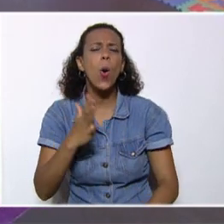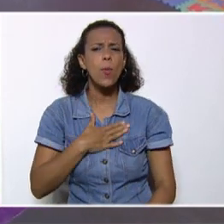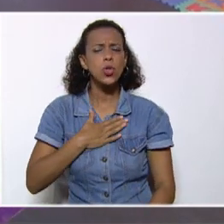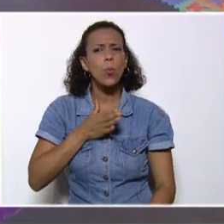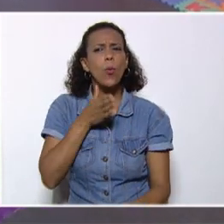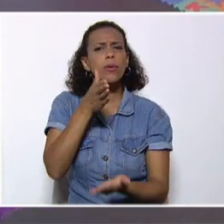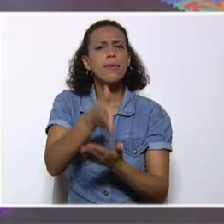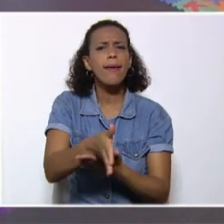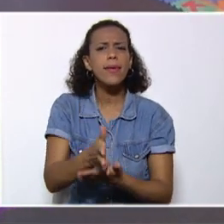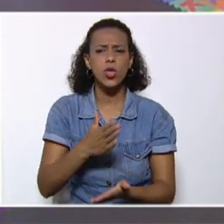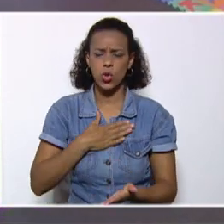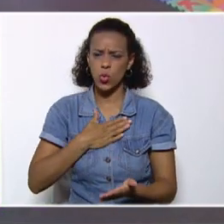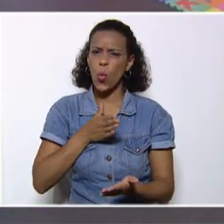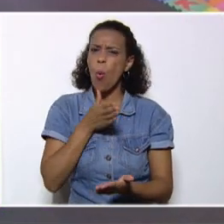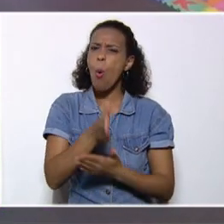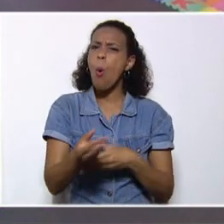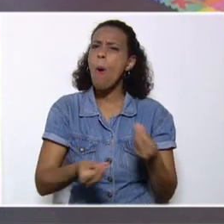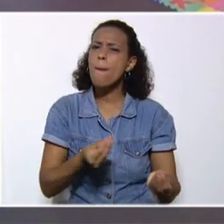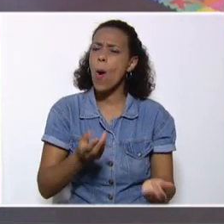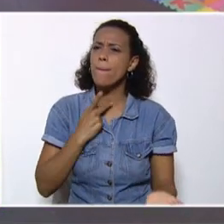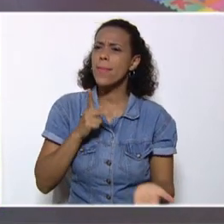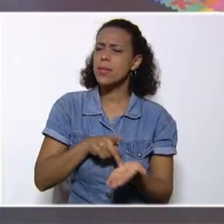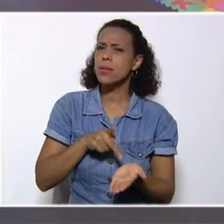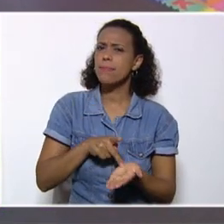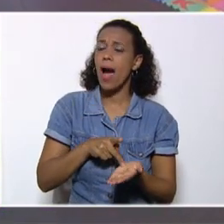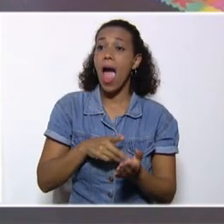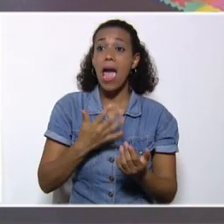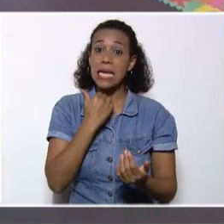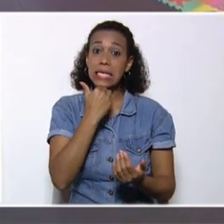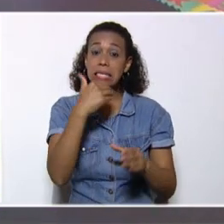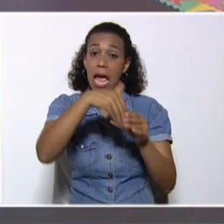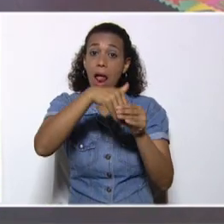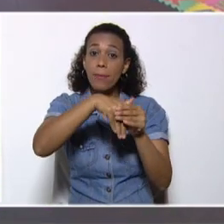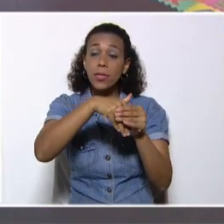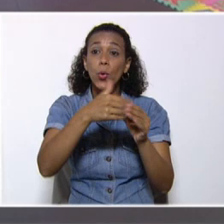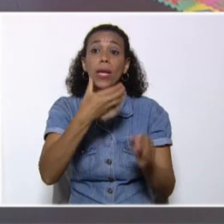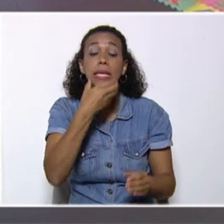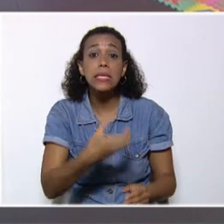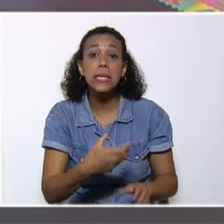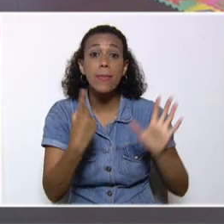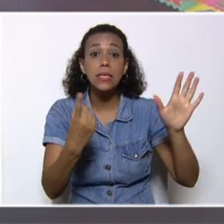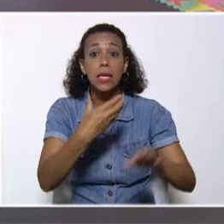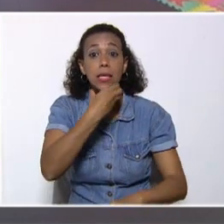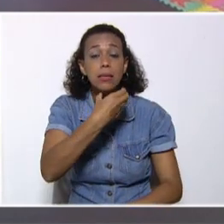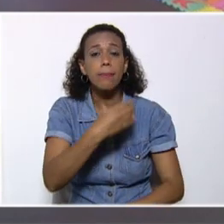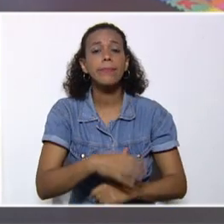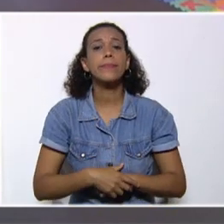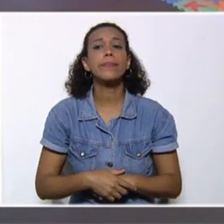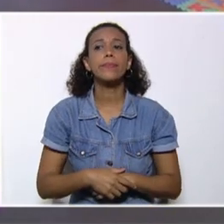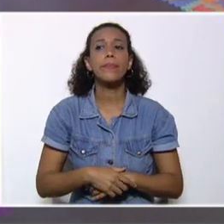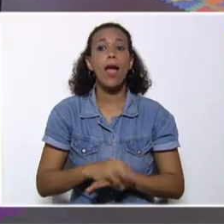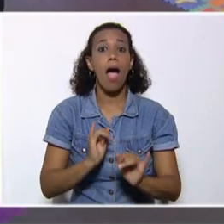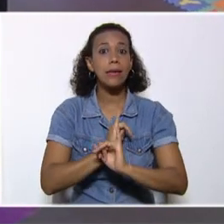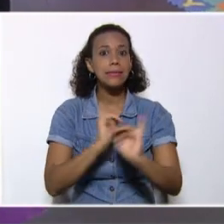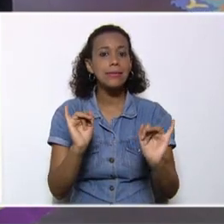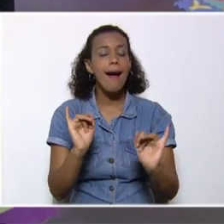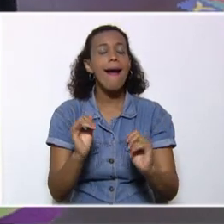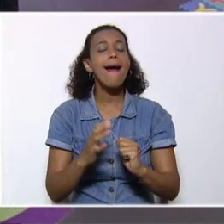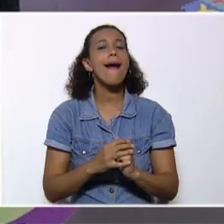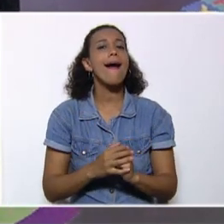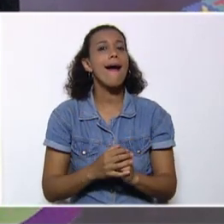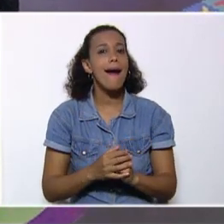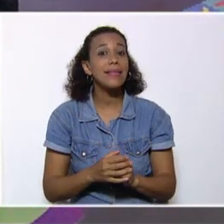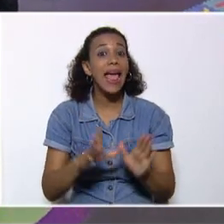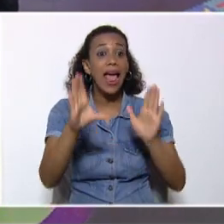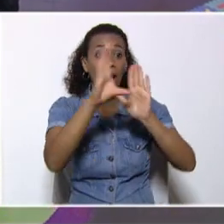voy a accionar en estas elecciones que se avecinan, Miriam. Sí, por supuesto que sí. Y entonces también